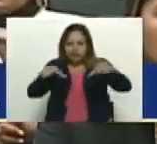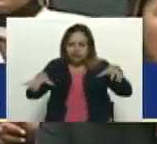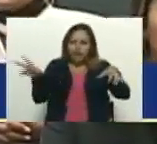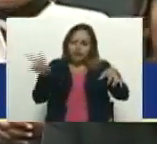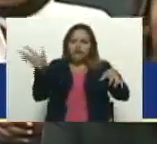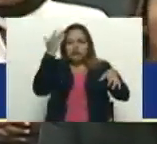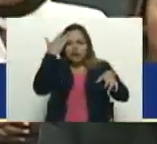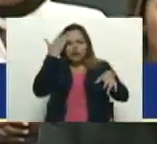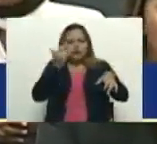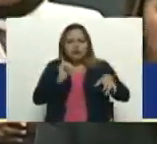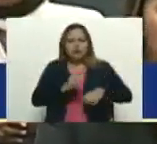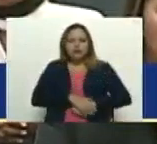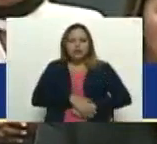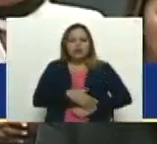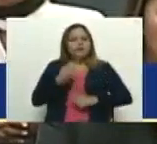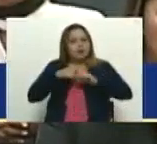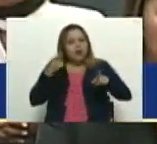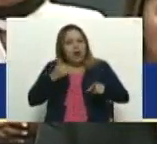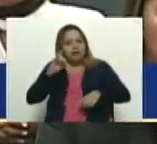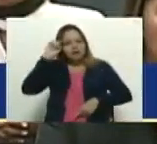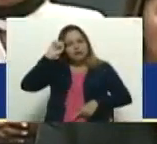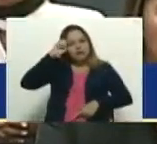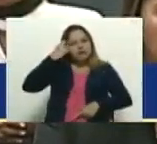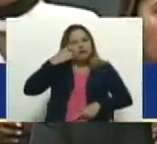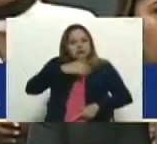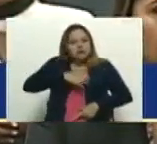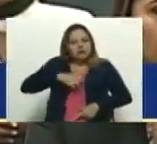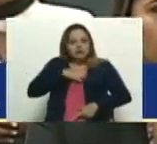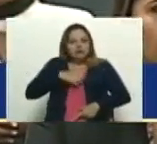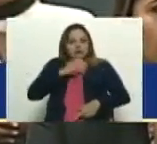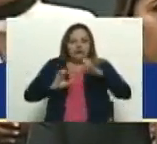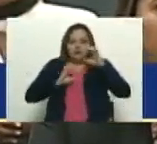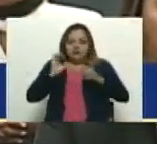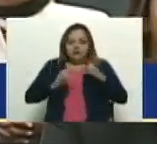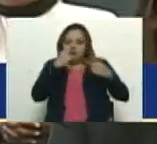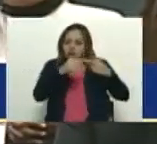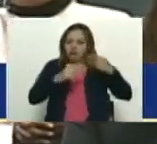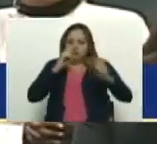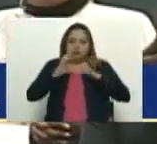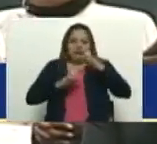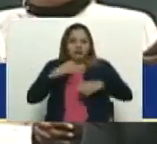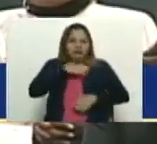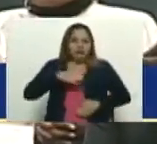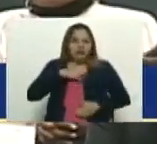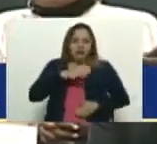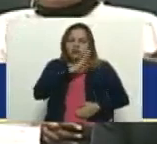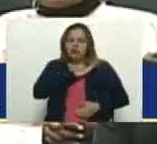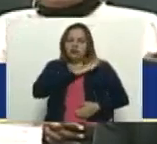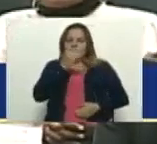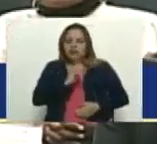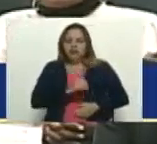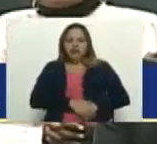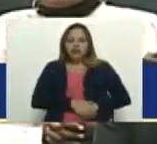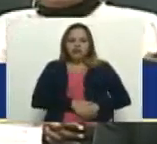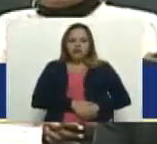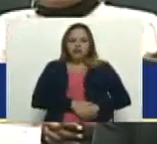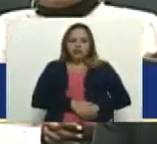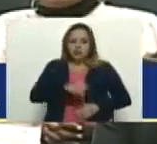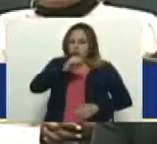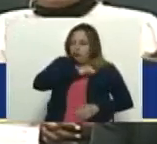venezolana, recuerdos y afectos. Y entre los recuerdos y afectos que uno tiene, está